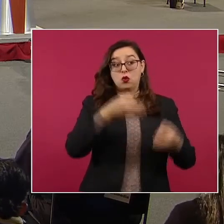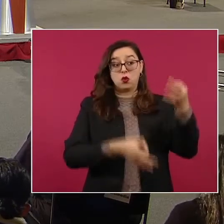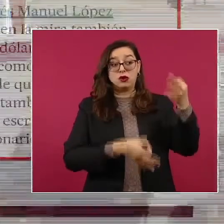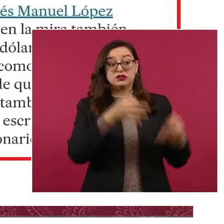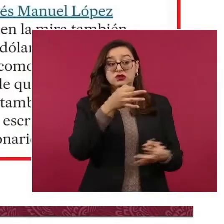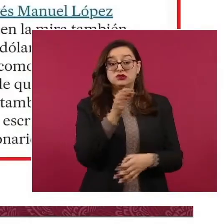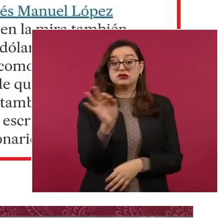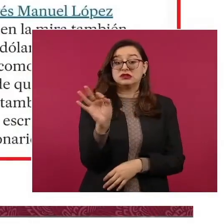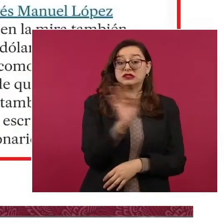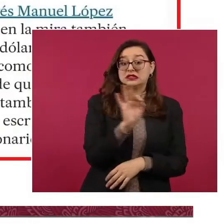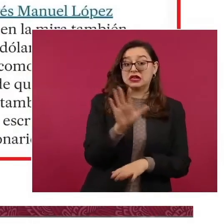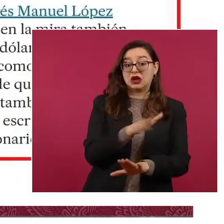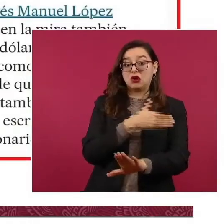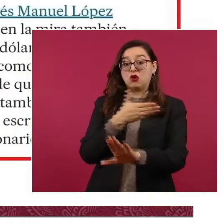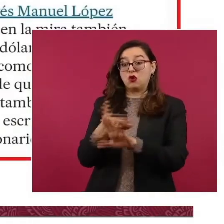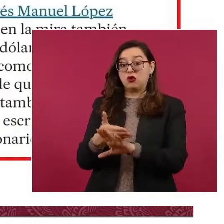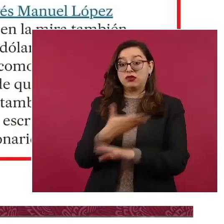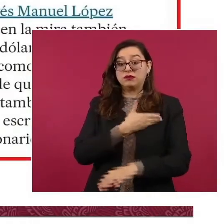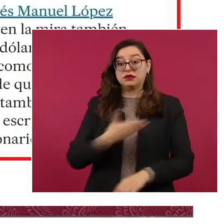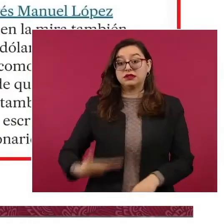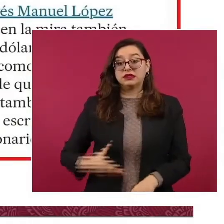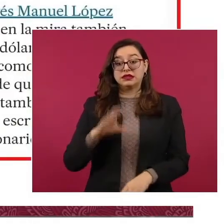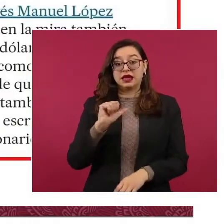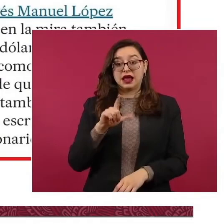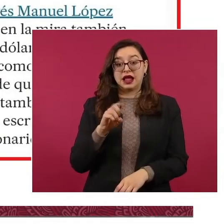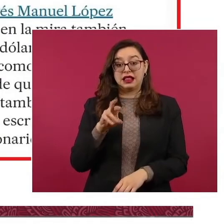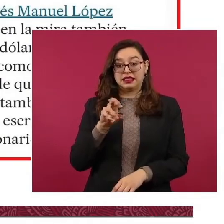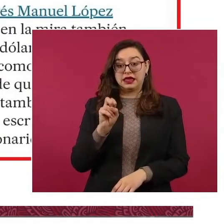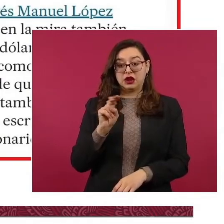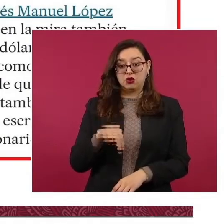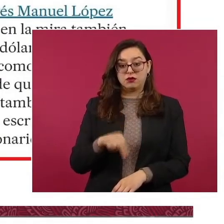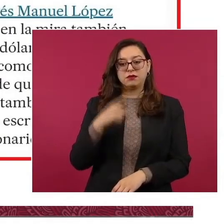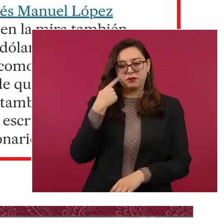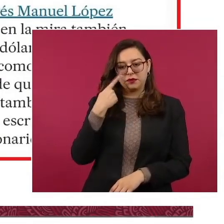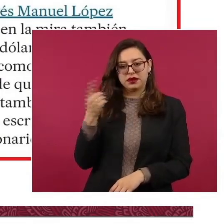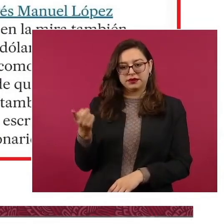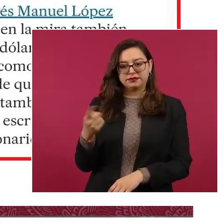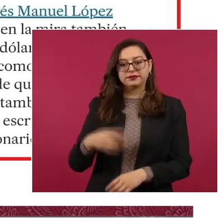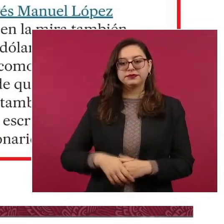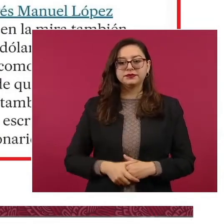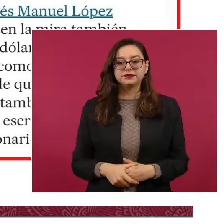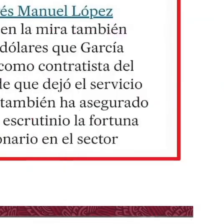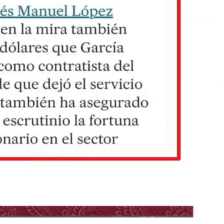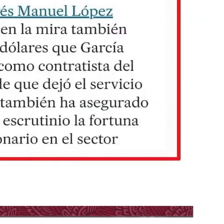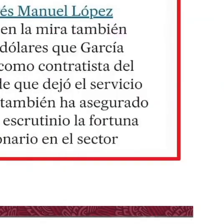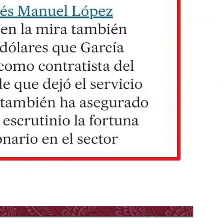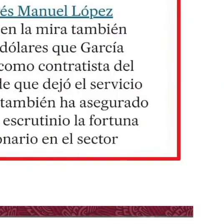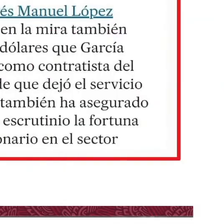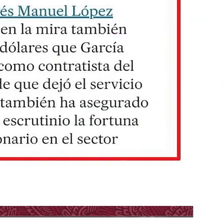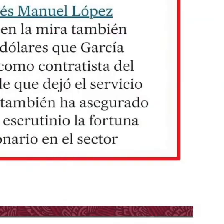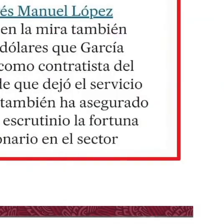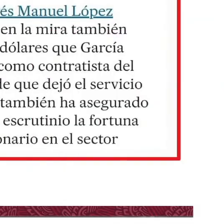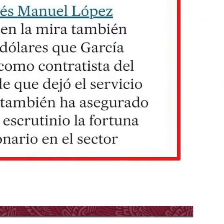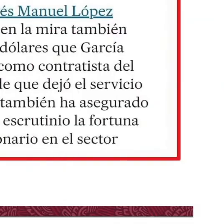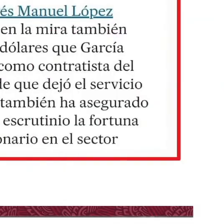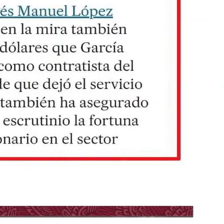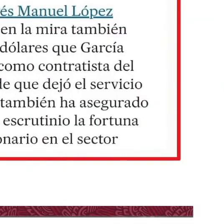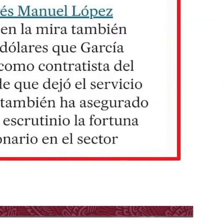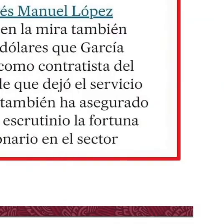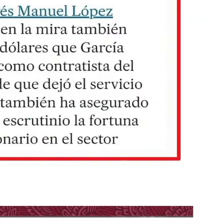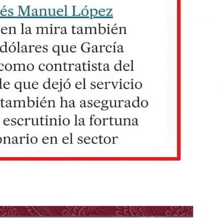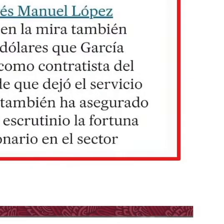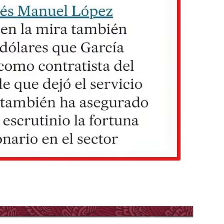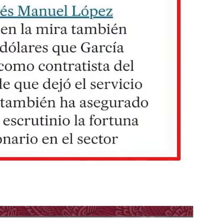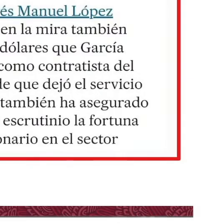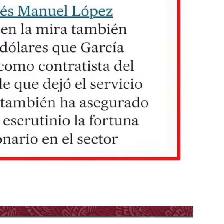aseveración falsa. En la versión en inglés, como ya dijimos, el país le agregaron unas frases para decir que el